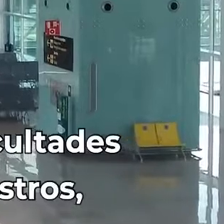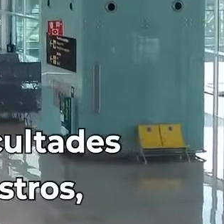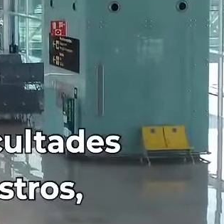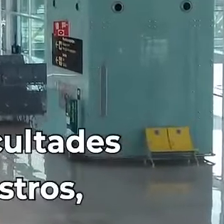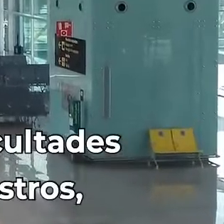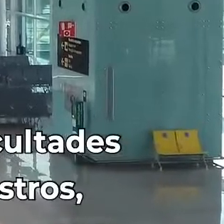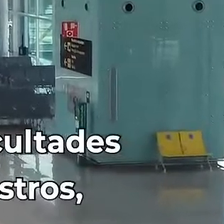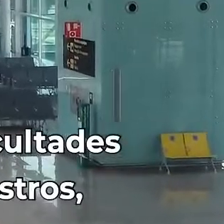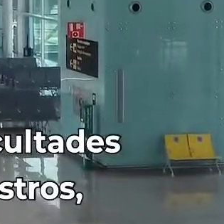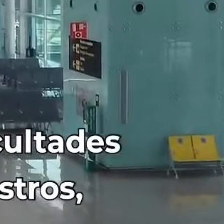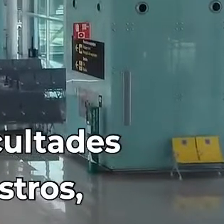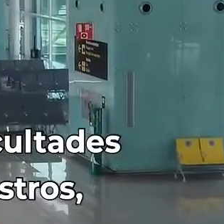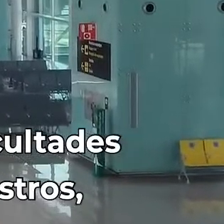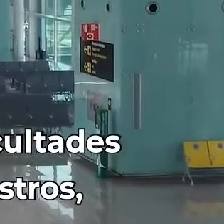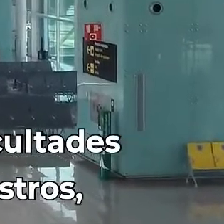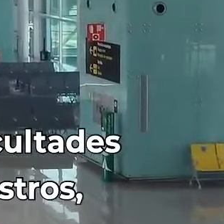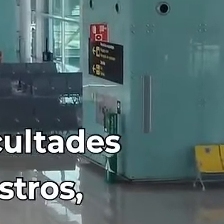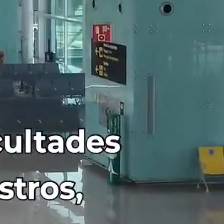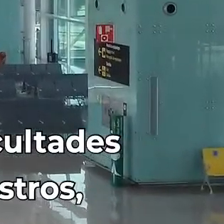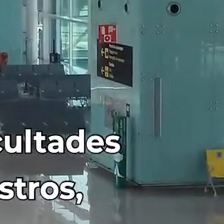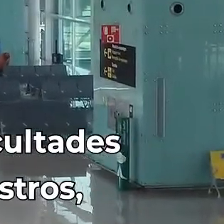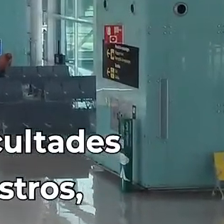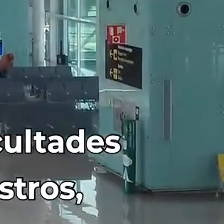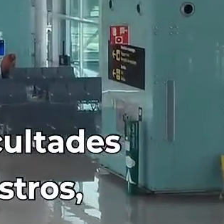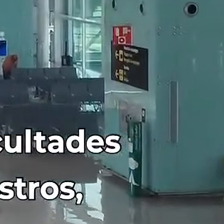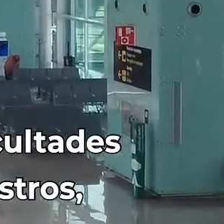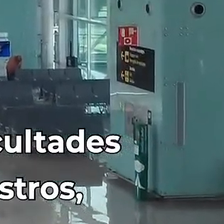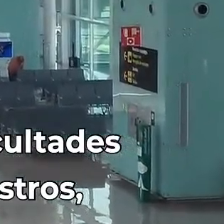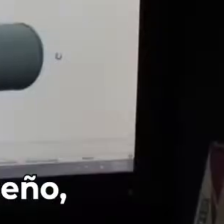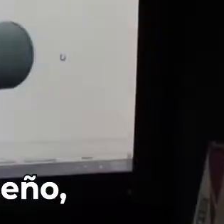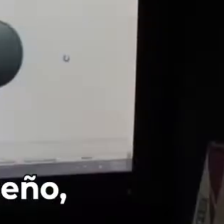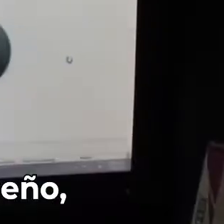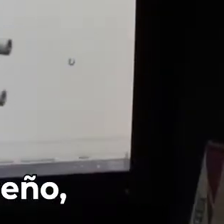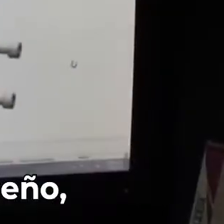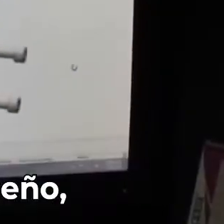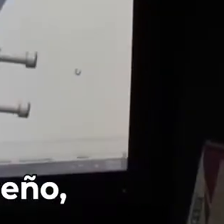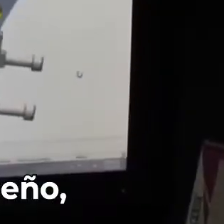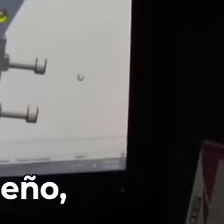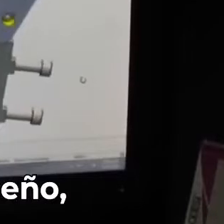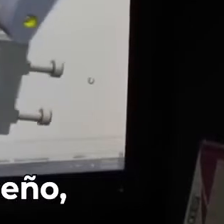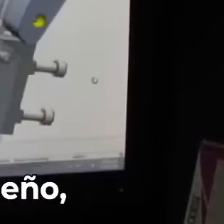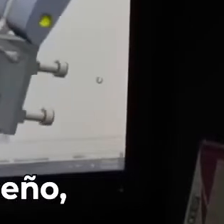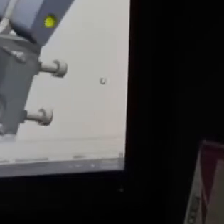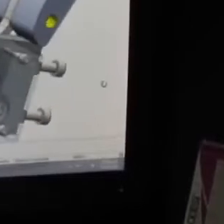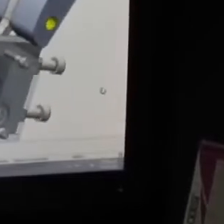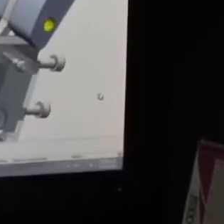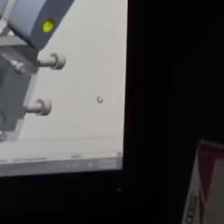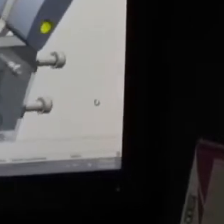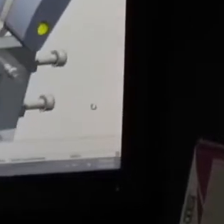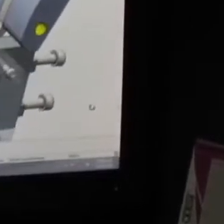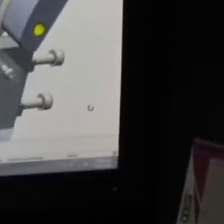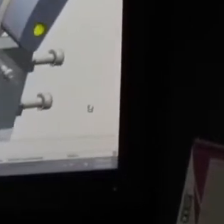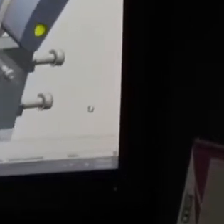de la pandemia y las dificultades que impuso la escasez de suministros, emprendimos el proceso de diseño,